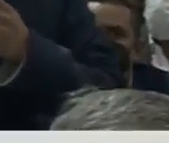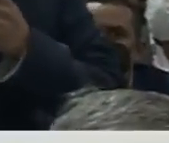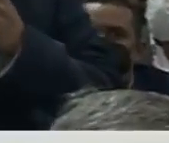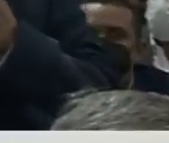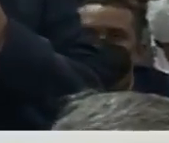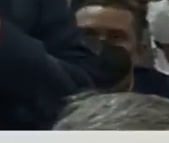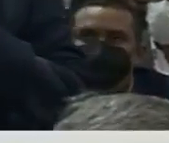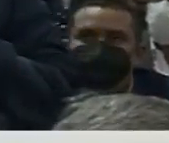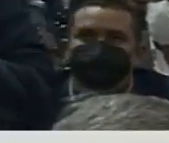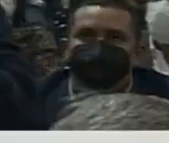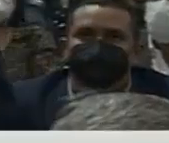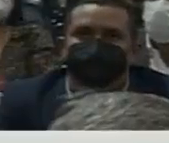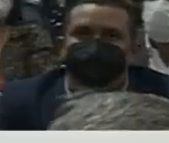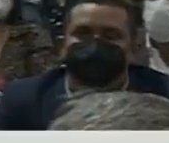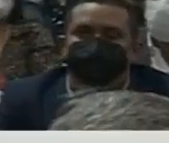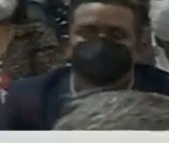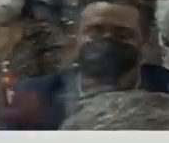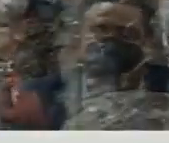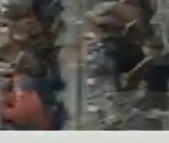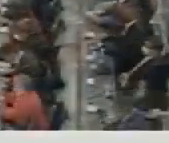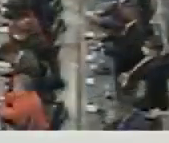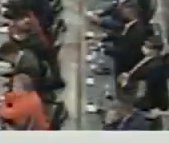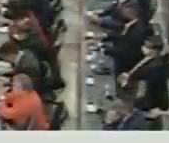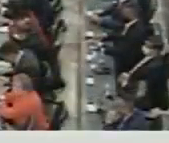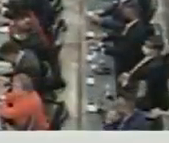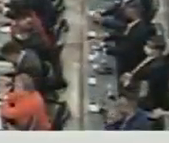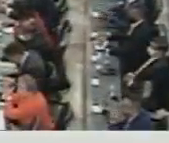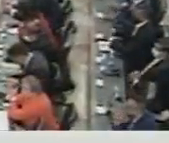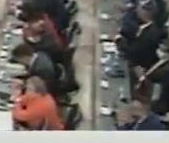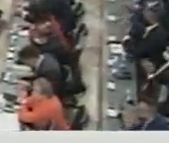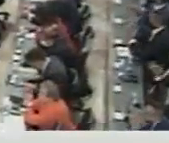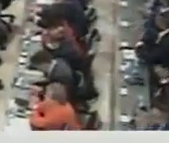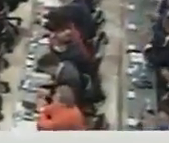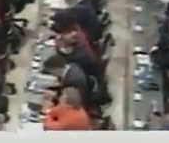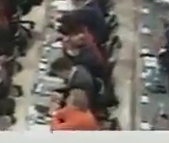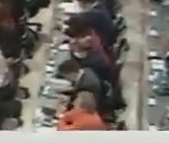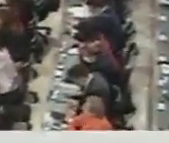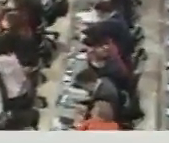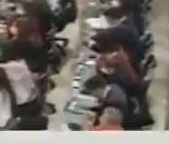nuestro compañero, colega diputado. Muchísimas gracias, señor presidente.